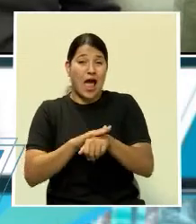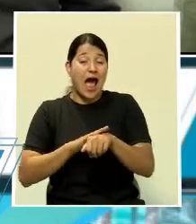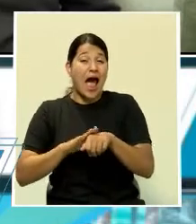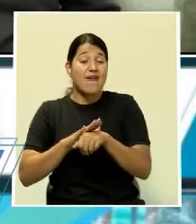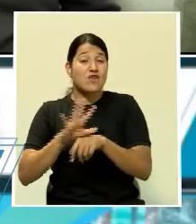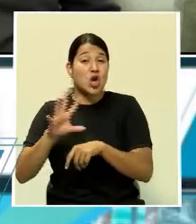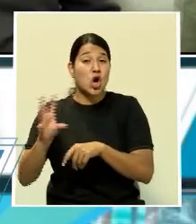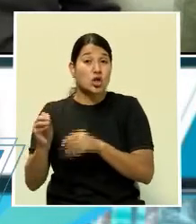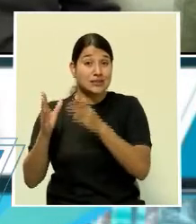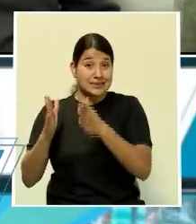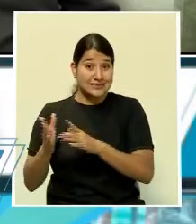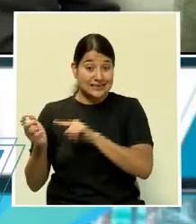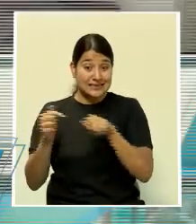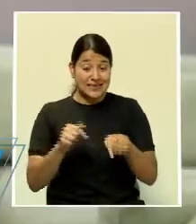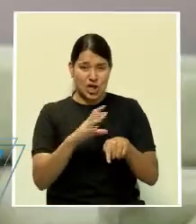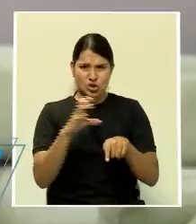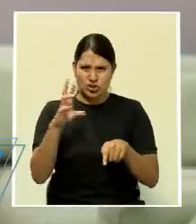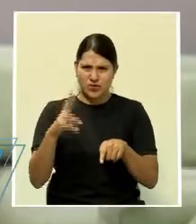afrodescendientes aquí al país?